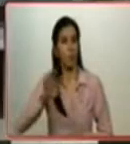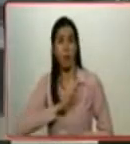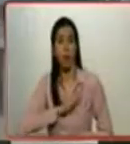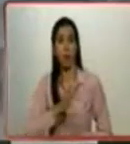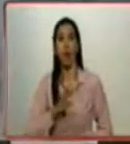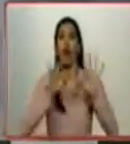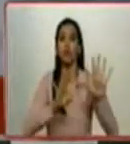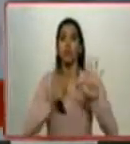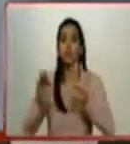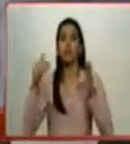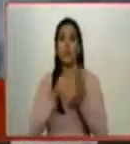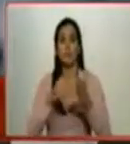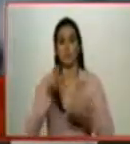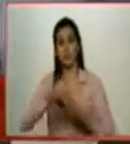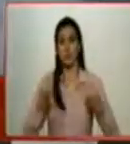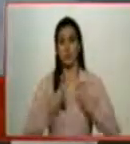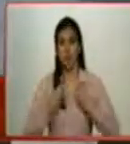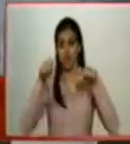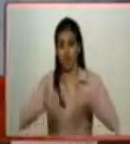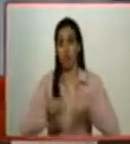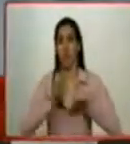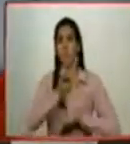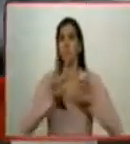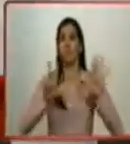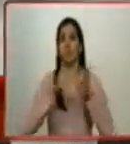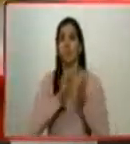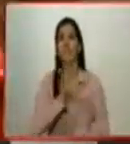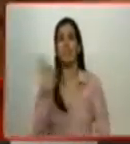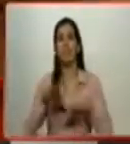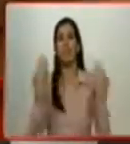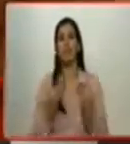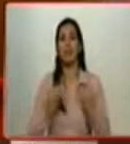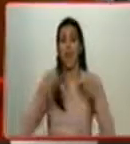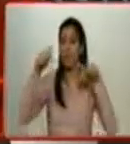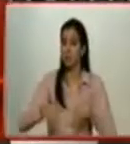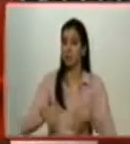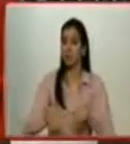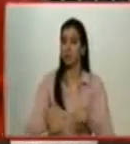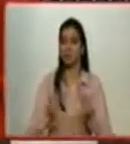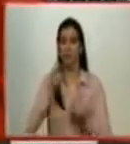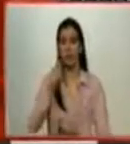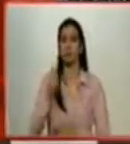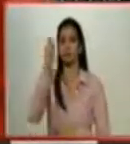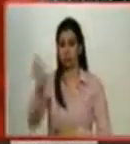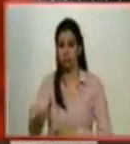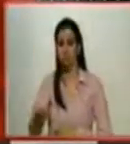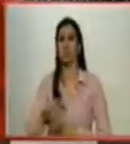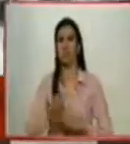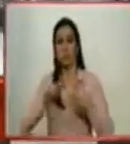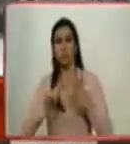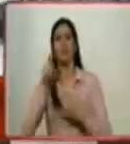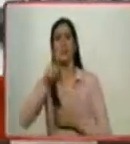son 88.000 habitantes, 28.500 familias. Estos son parte de los recursos logísticos que